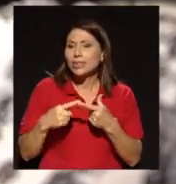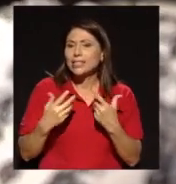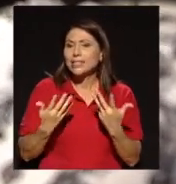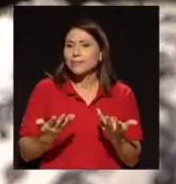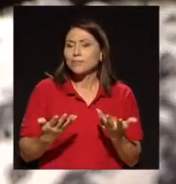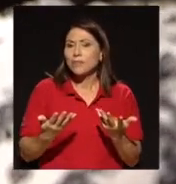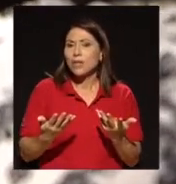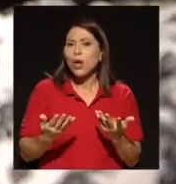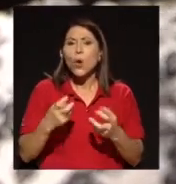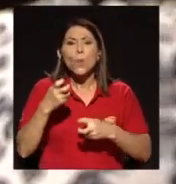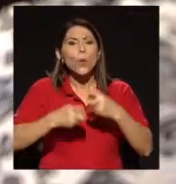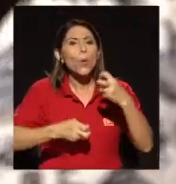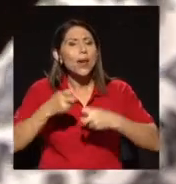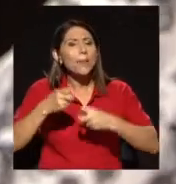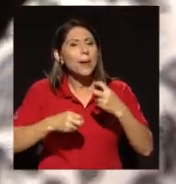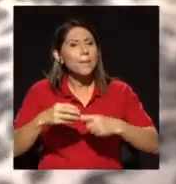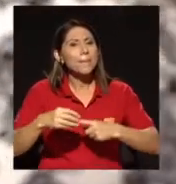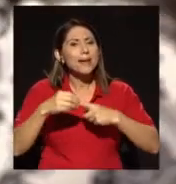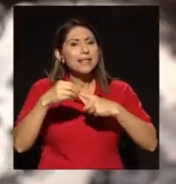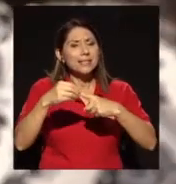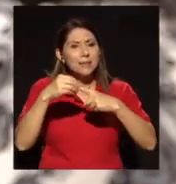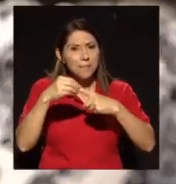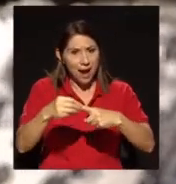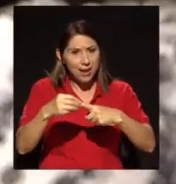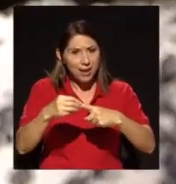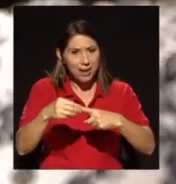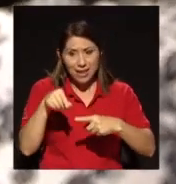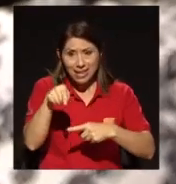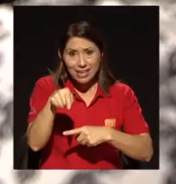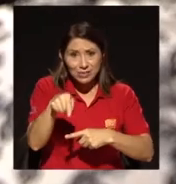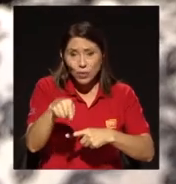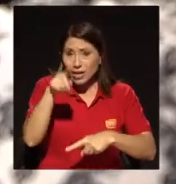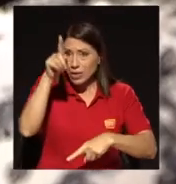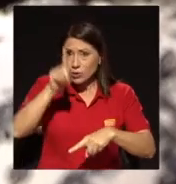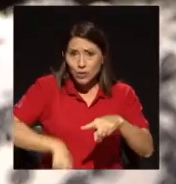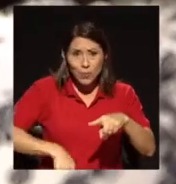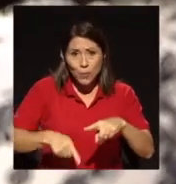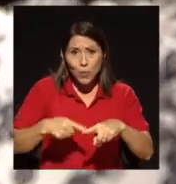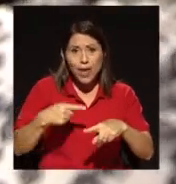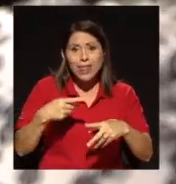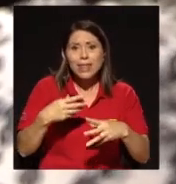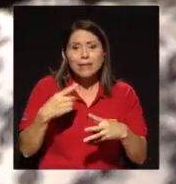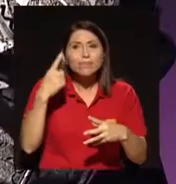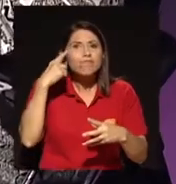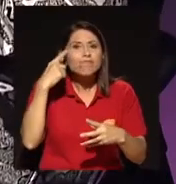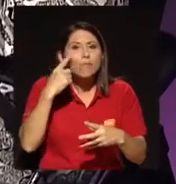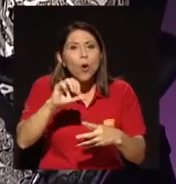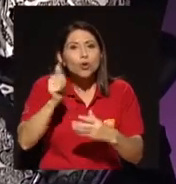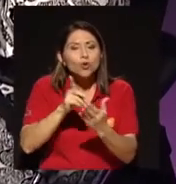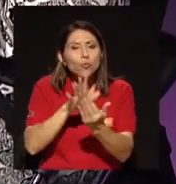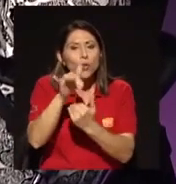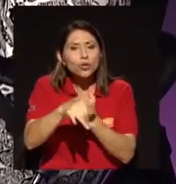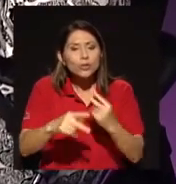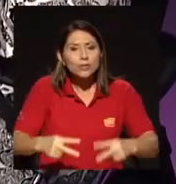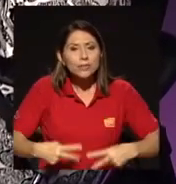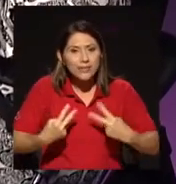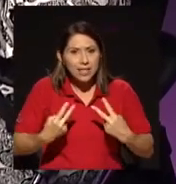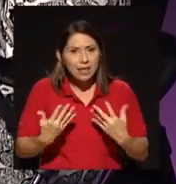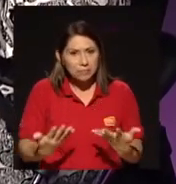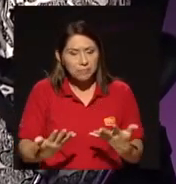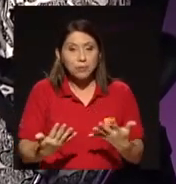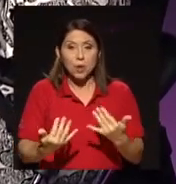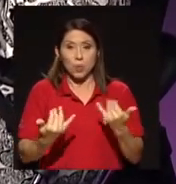¿cuál es un problema principal en ese aspecto donde no se puede visualizar algunos otros proyectos de vida de su propia formación?